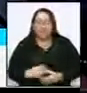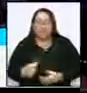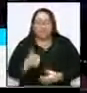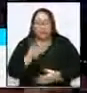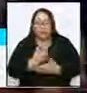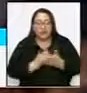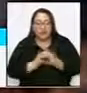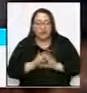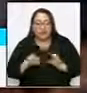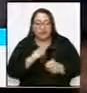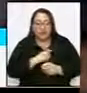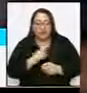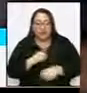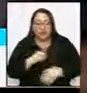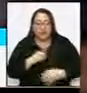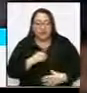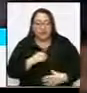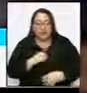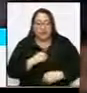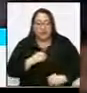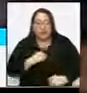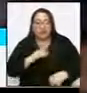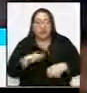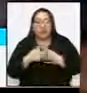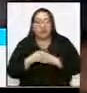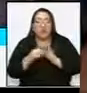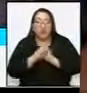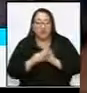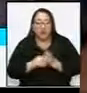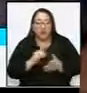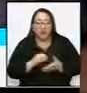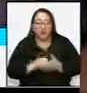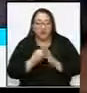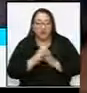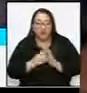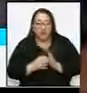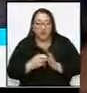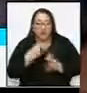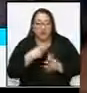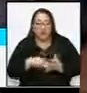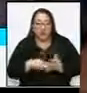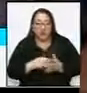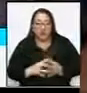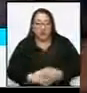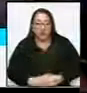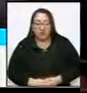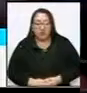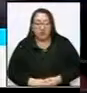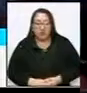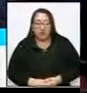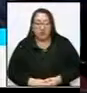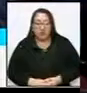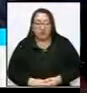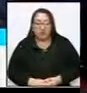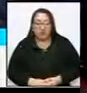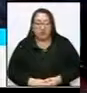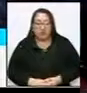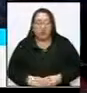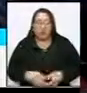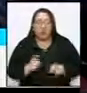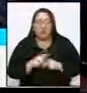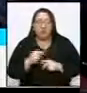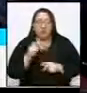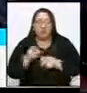poderes y las disposiciones constitucionales que están en la Constitución también consagran de manera